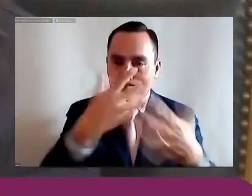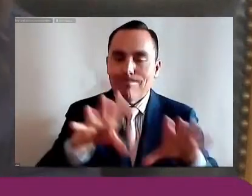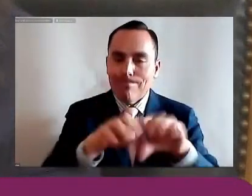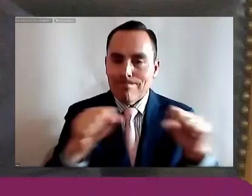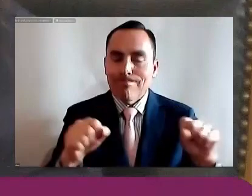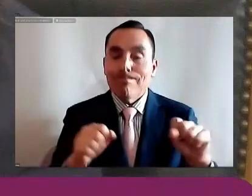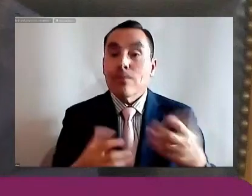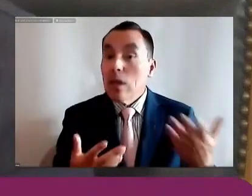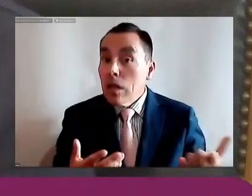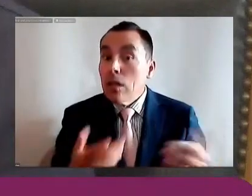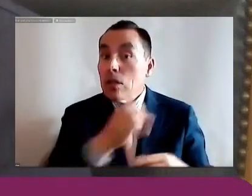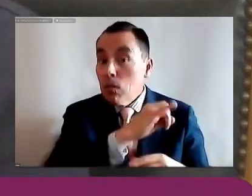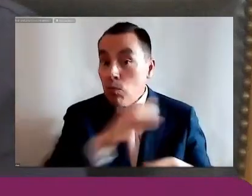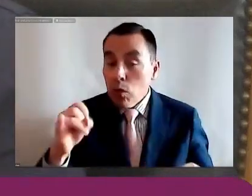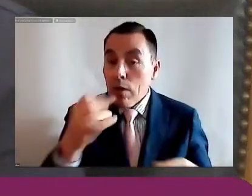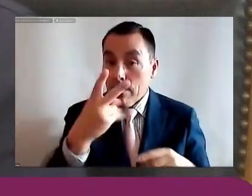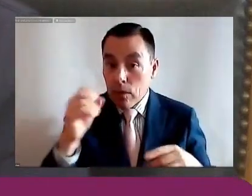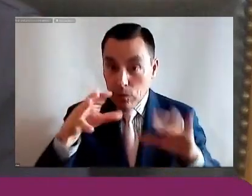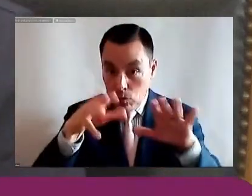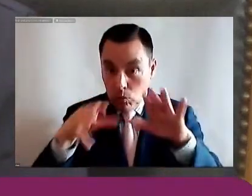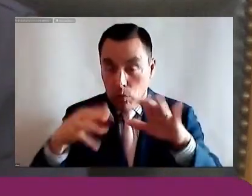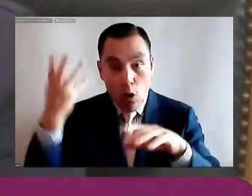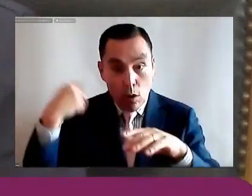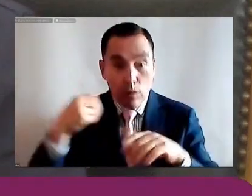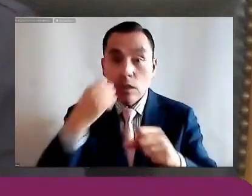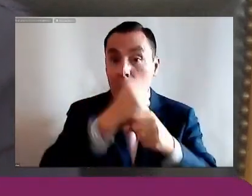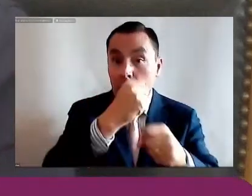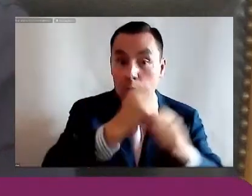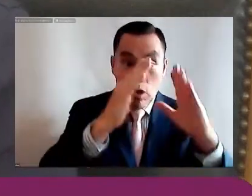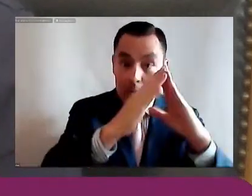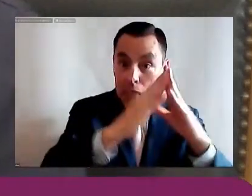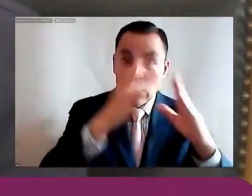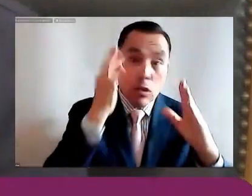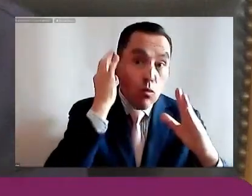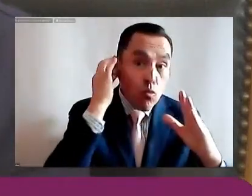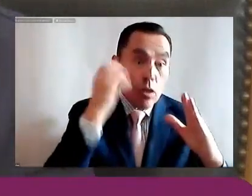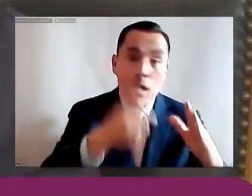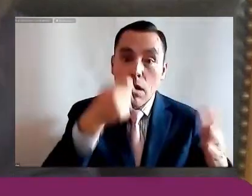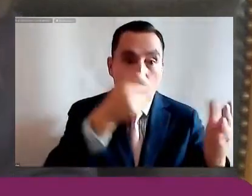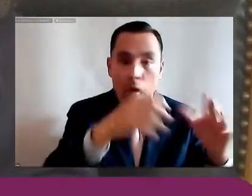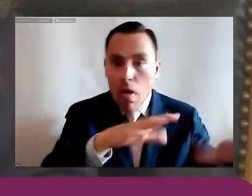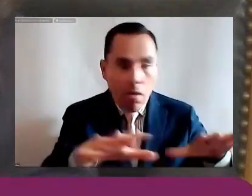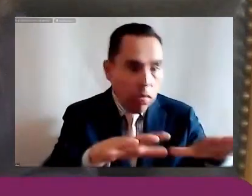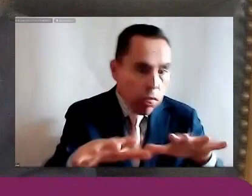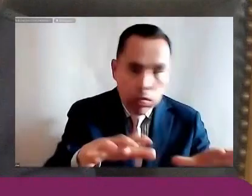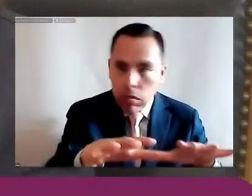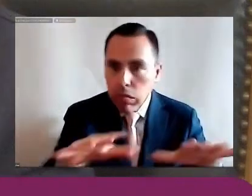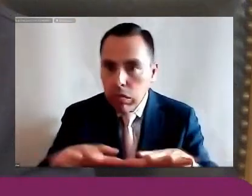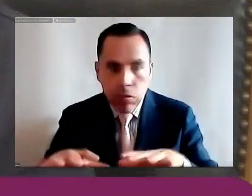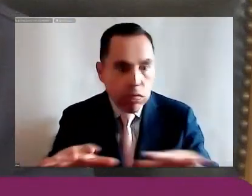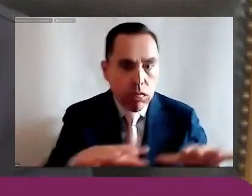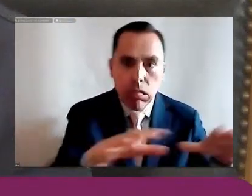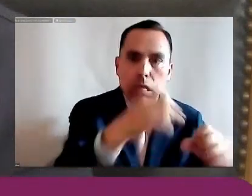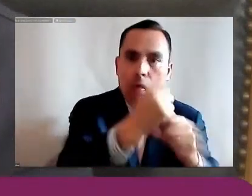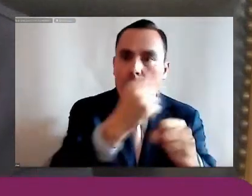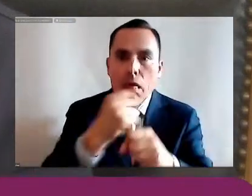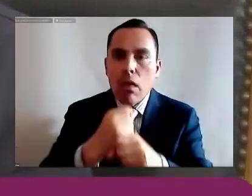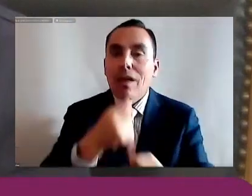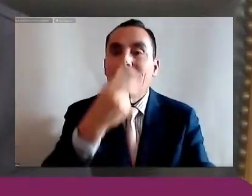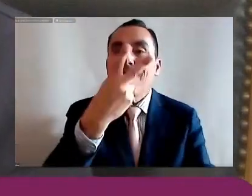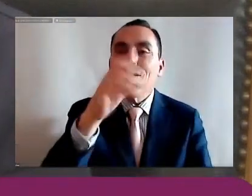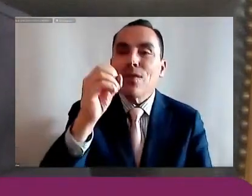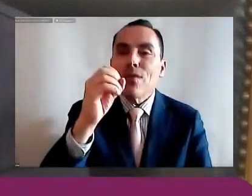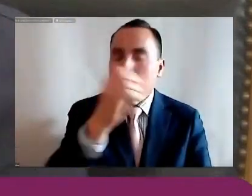este trabajo doméstico y de cuidado no remunerado, como señala el informe, equivale a un 22%